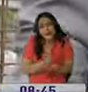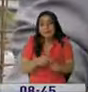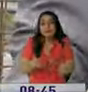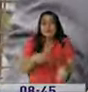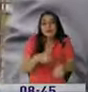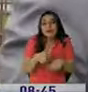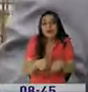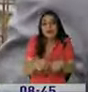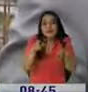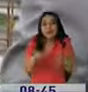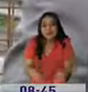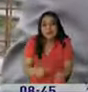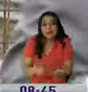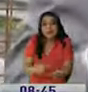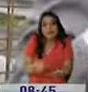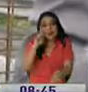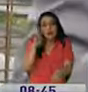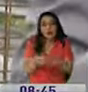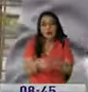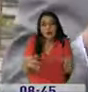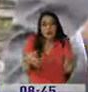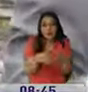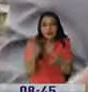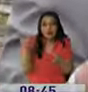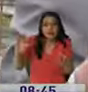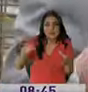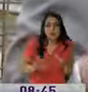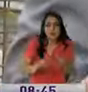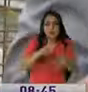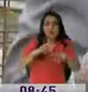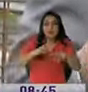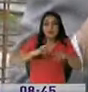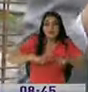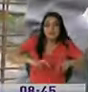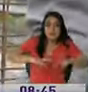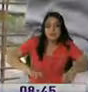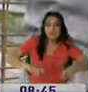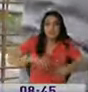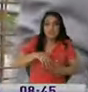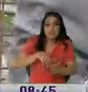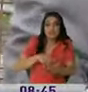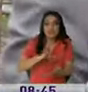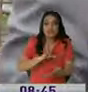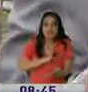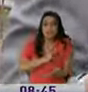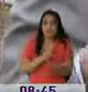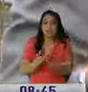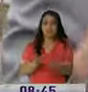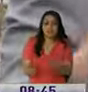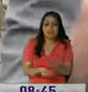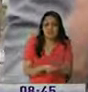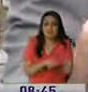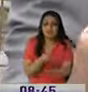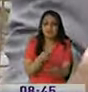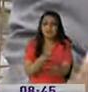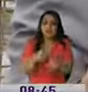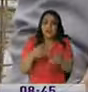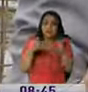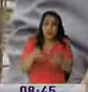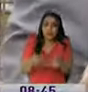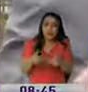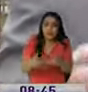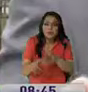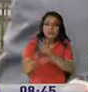tiempo en concretarse. Primero yo necesito tener los estudios, luego necesito tener una disponibilidad presupuestaria y son pasos que yo tengo que cumplir por